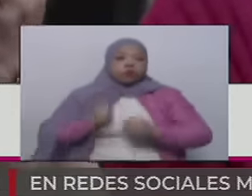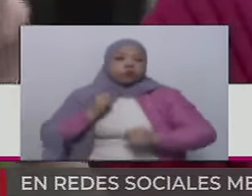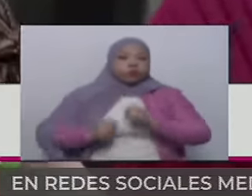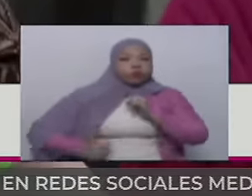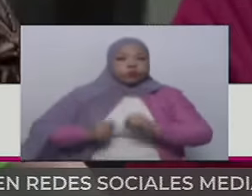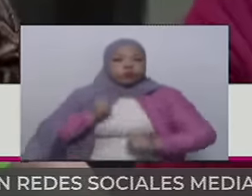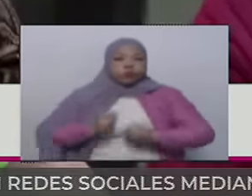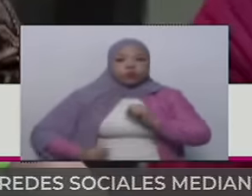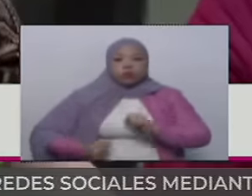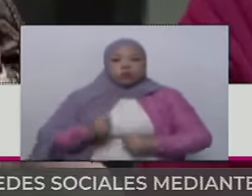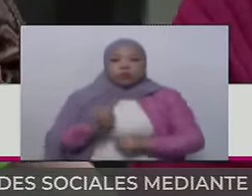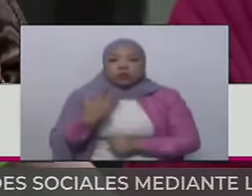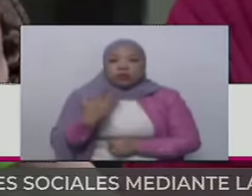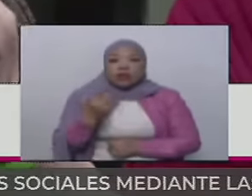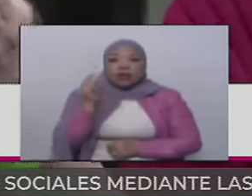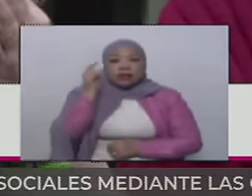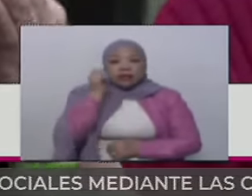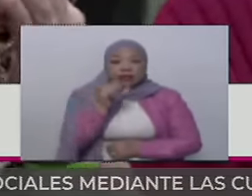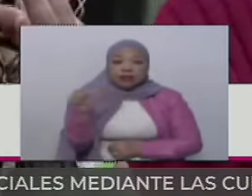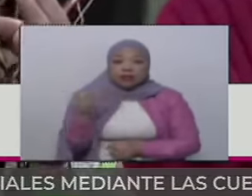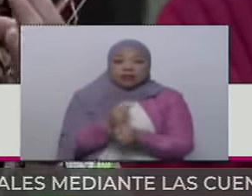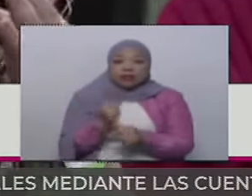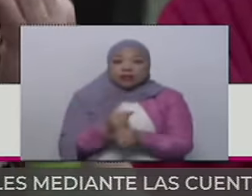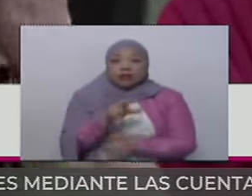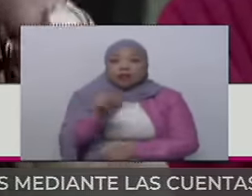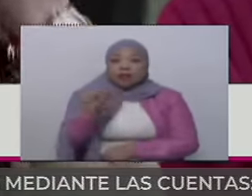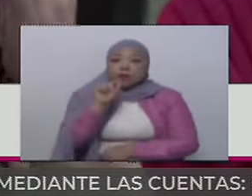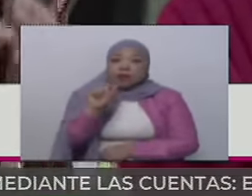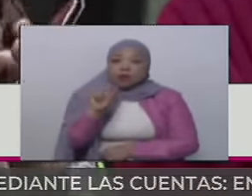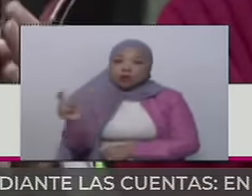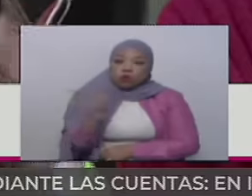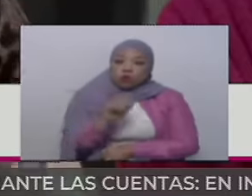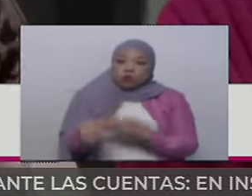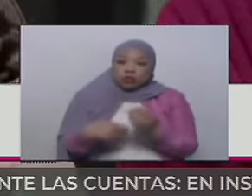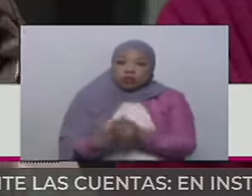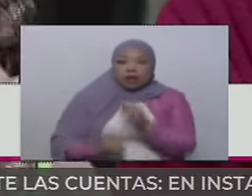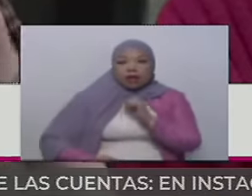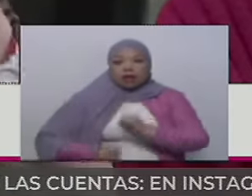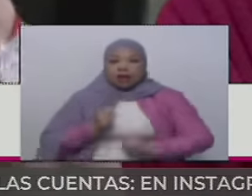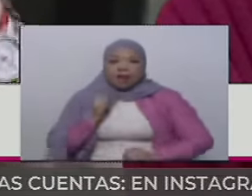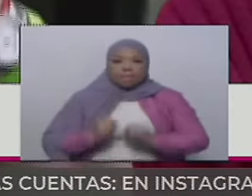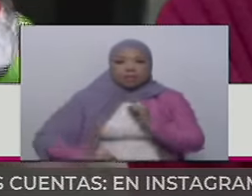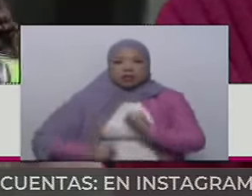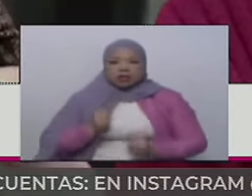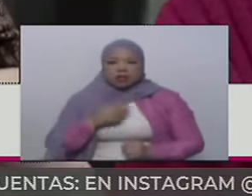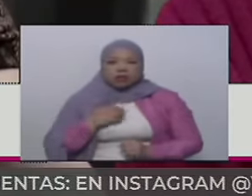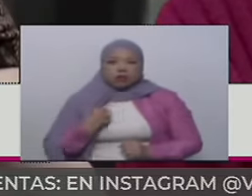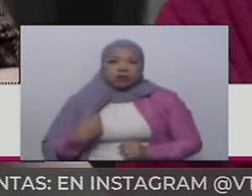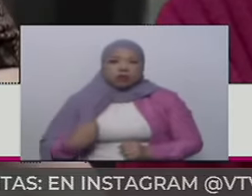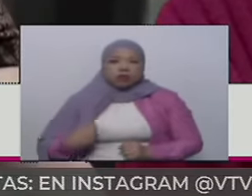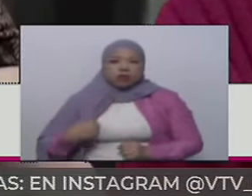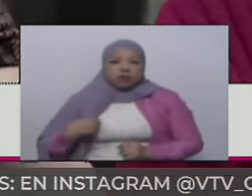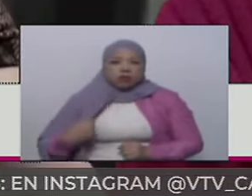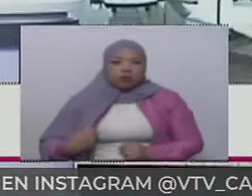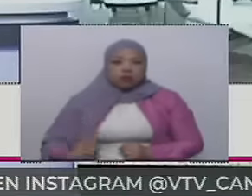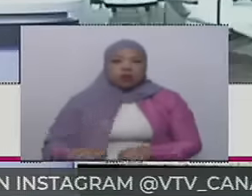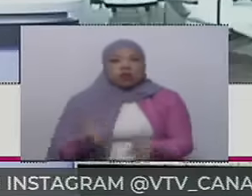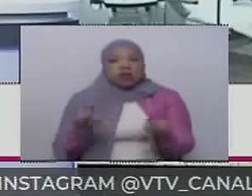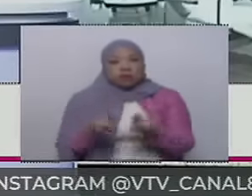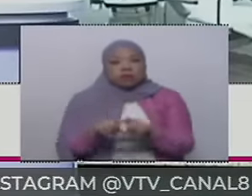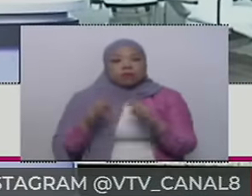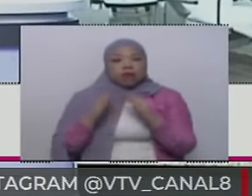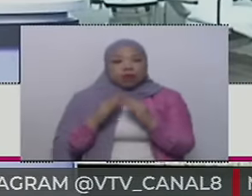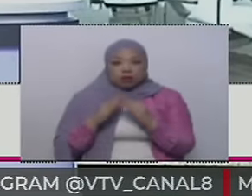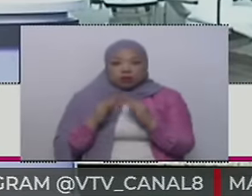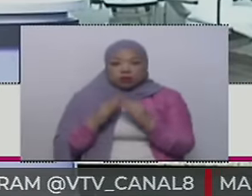menos 3 veces a la semana, 30 minutos diarios de caminar. Y tenemos un... Así sea en la misma casa.